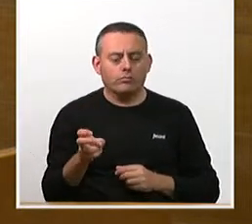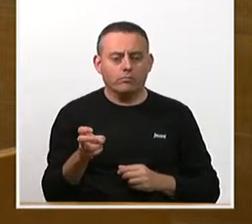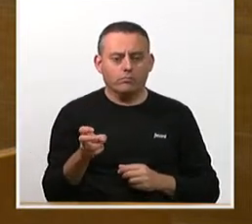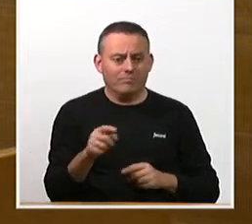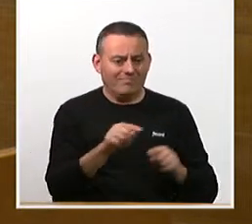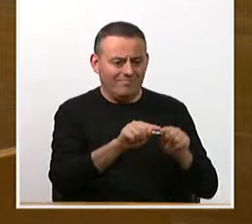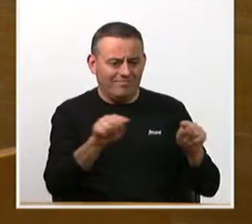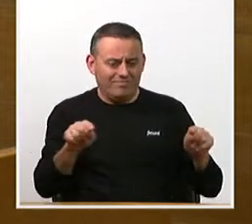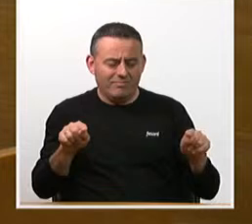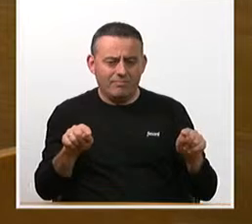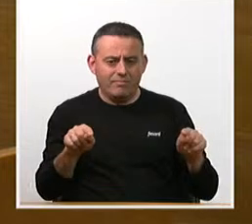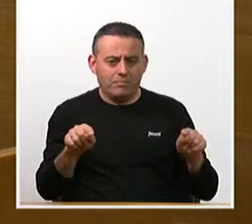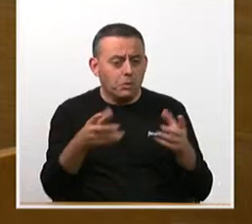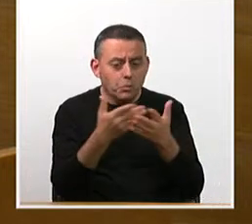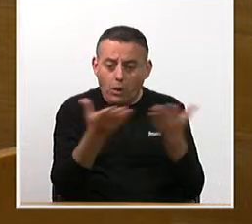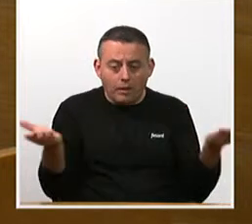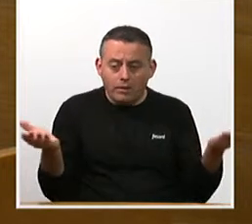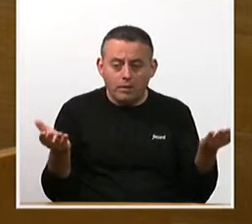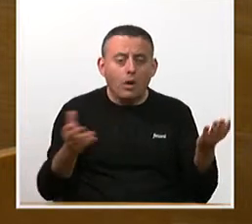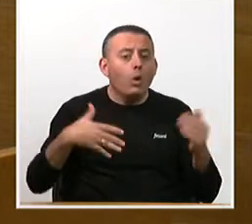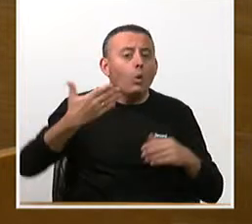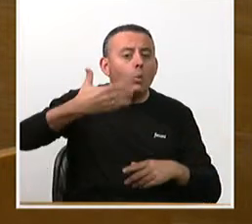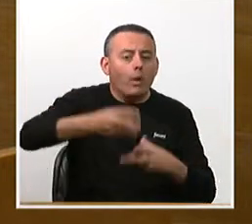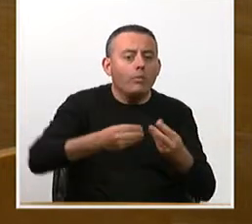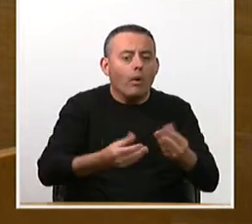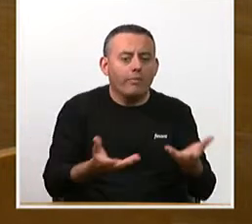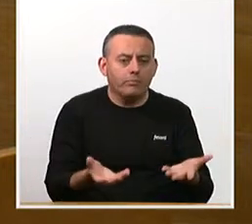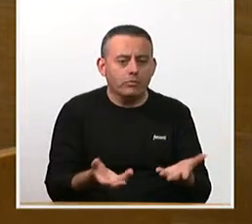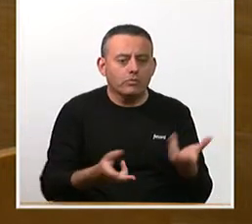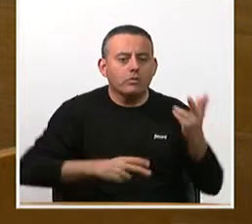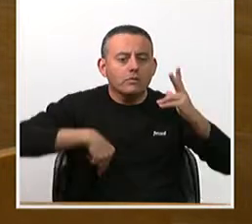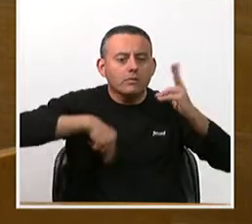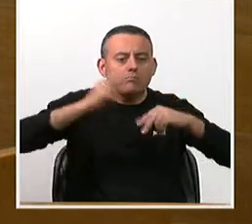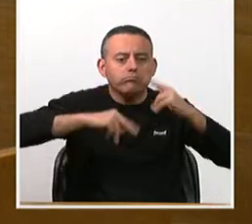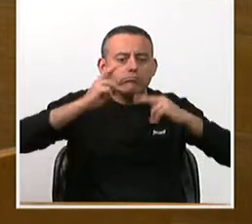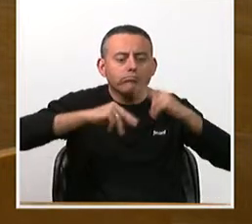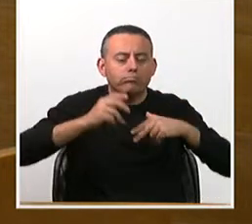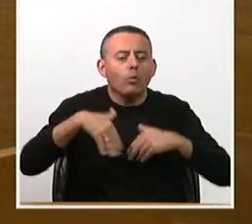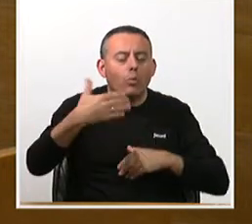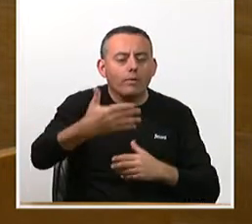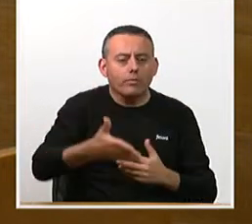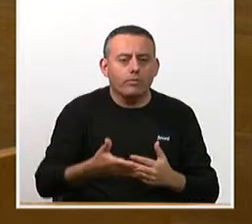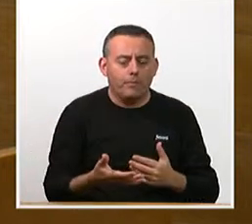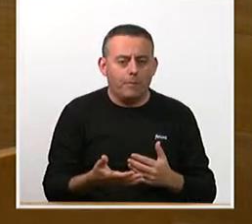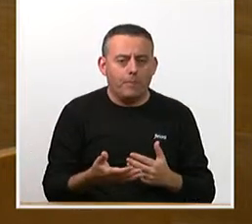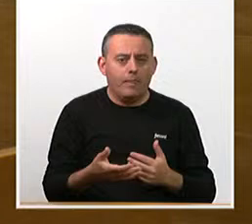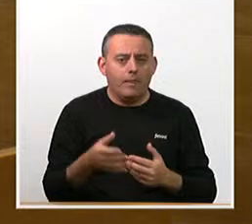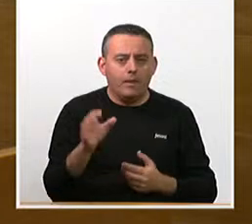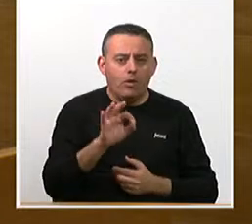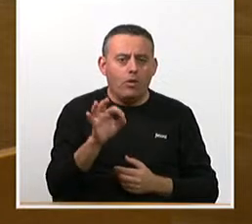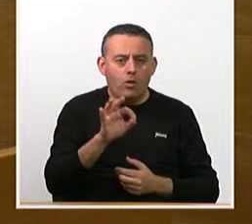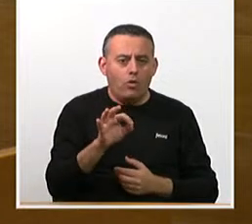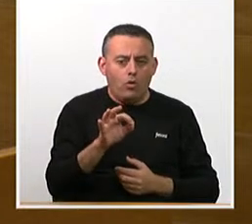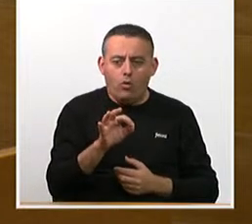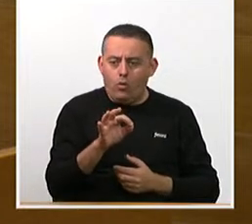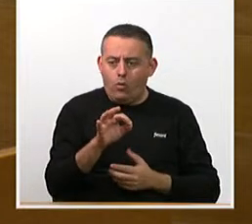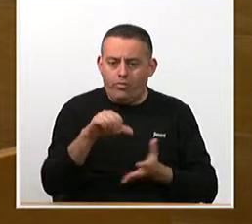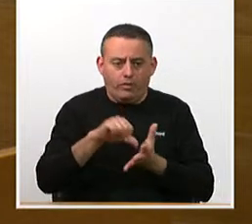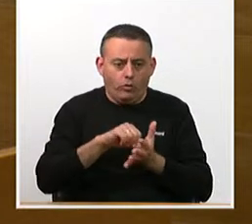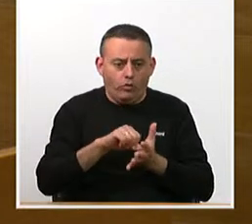farán pu algun Data en quear avanzar obes que necesiten ces